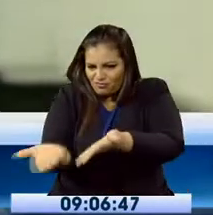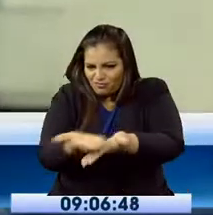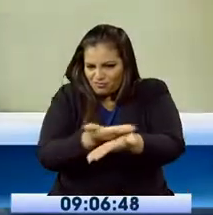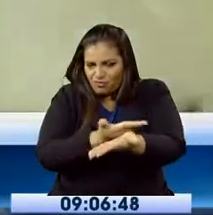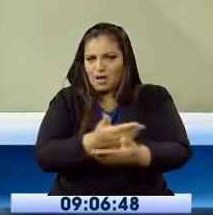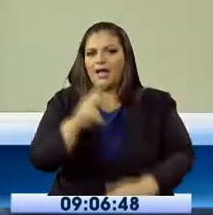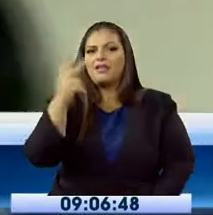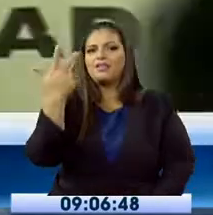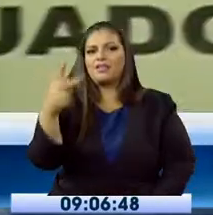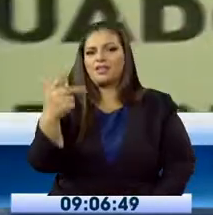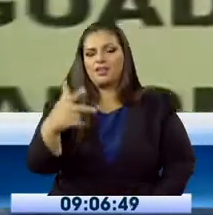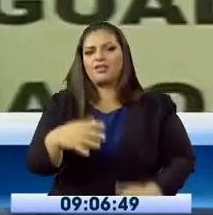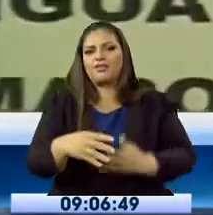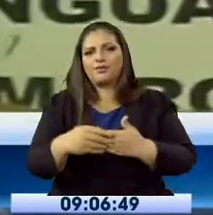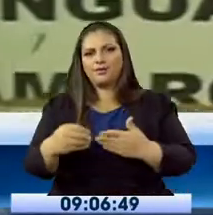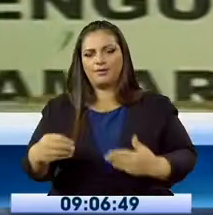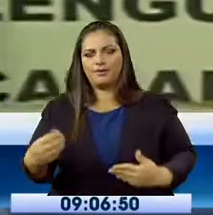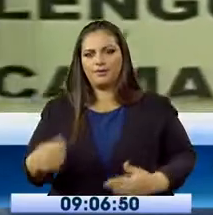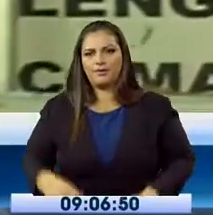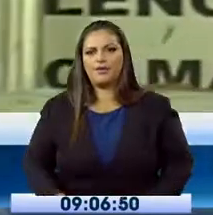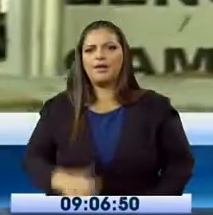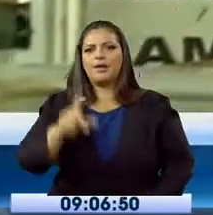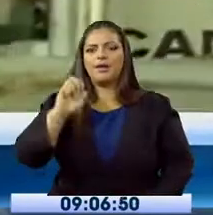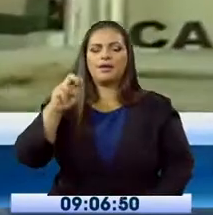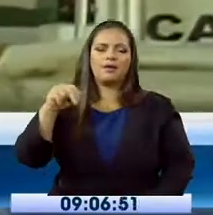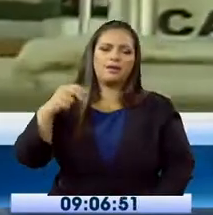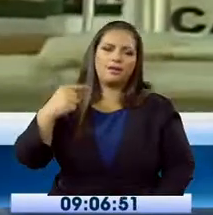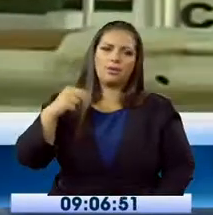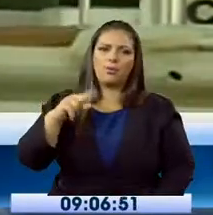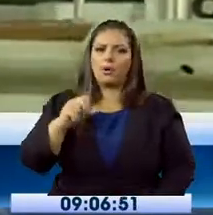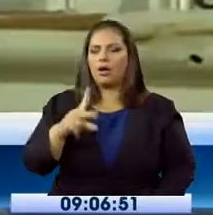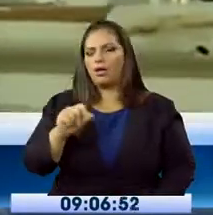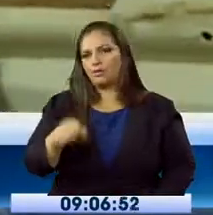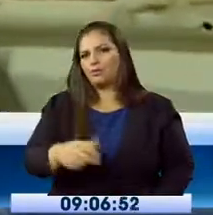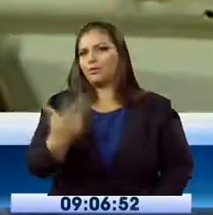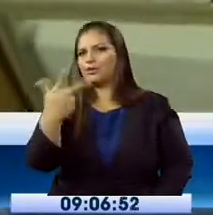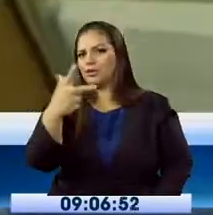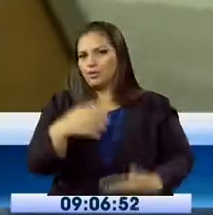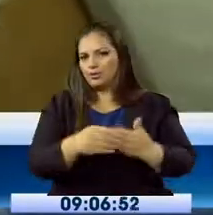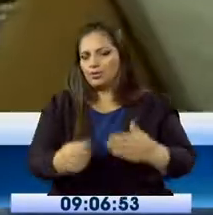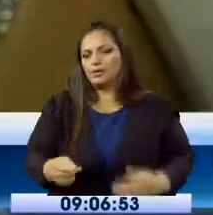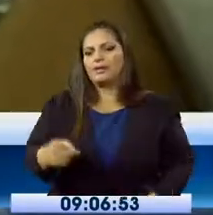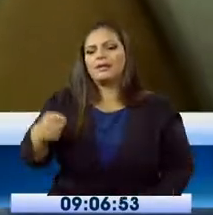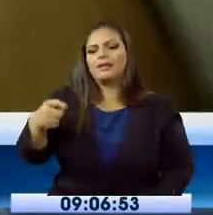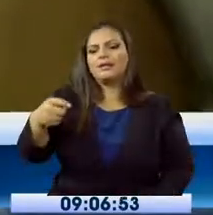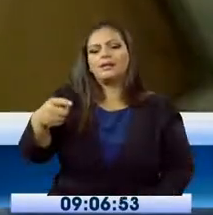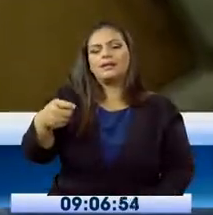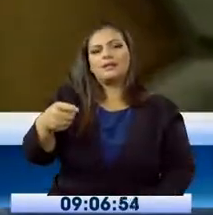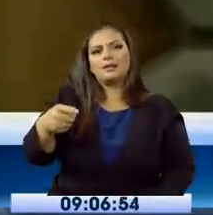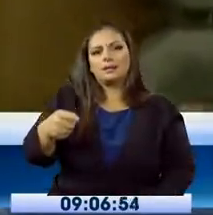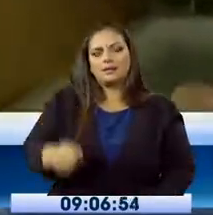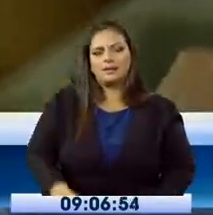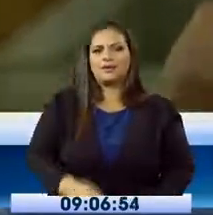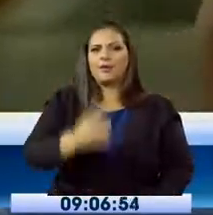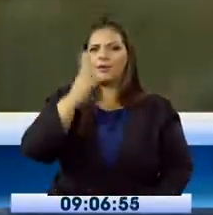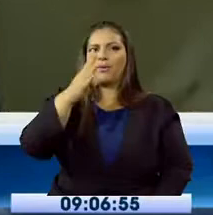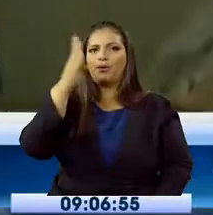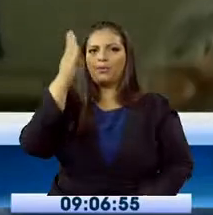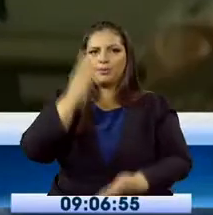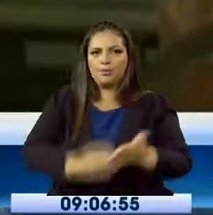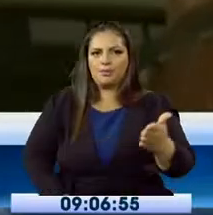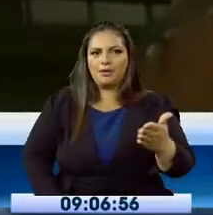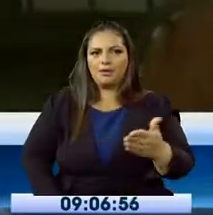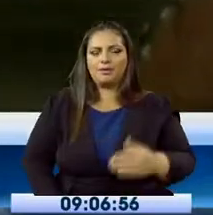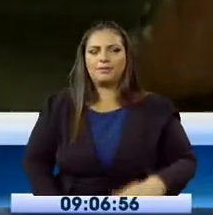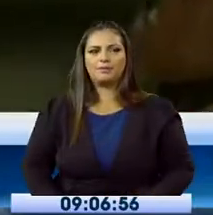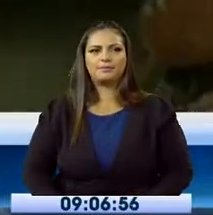libra. Lenguado, $3 la libra. Y el camarón de mar, $4.50 la libra.